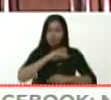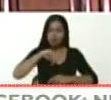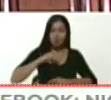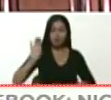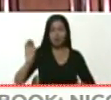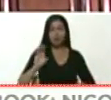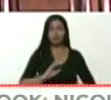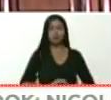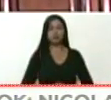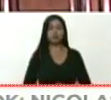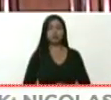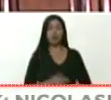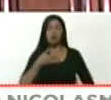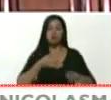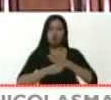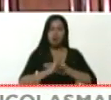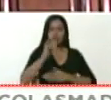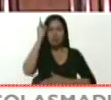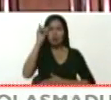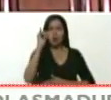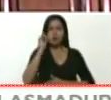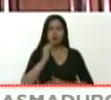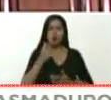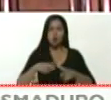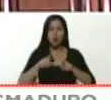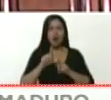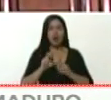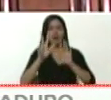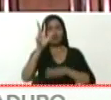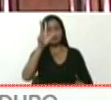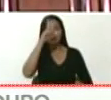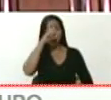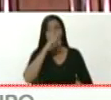país. Fue en Yaracuy hace